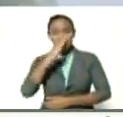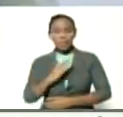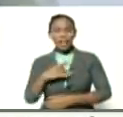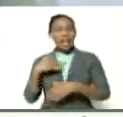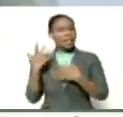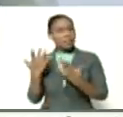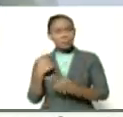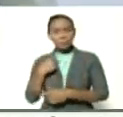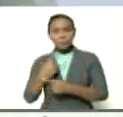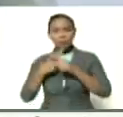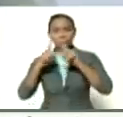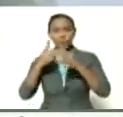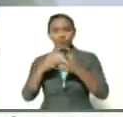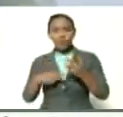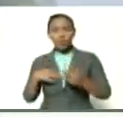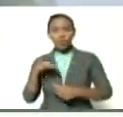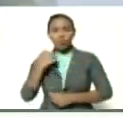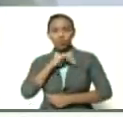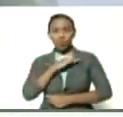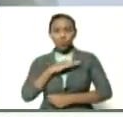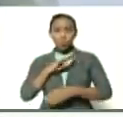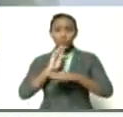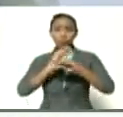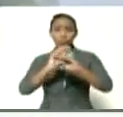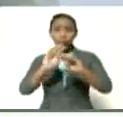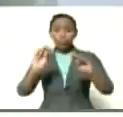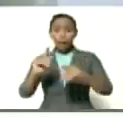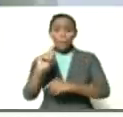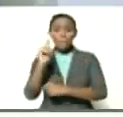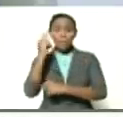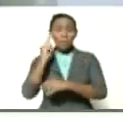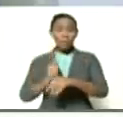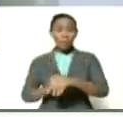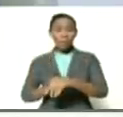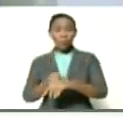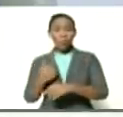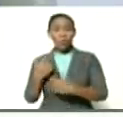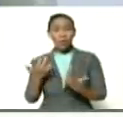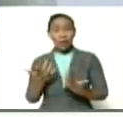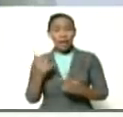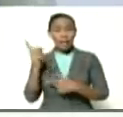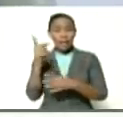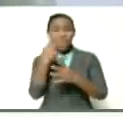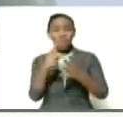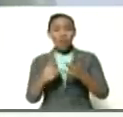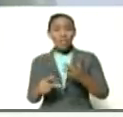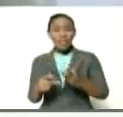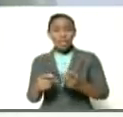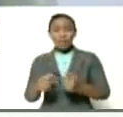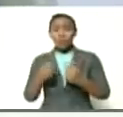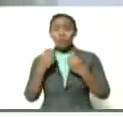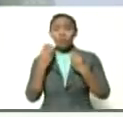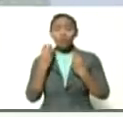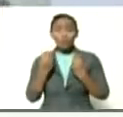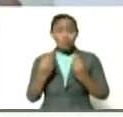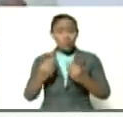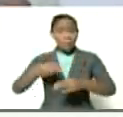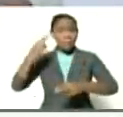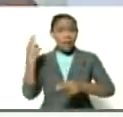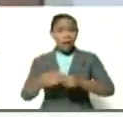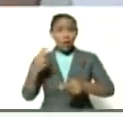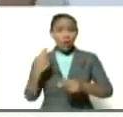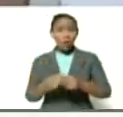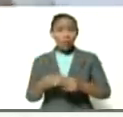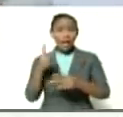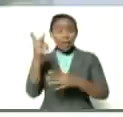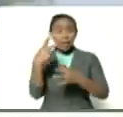variante, lo hemos venido anunciando desde el primer momento, es una variante muy agresiva, es una